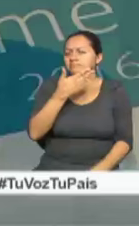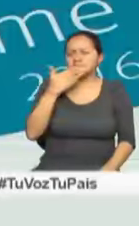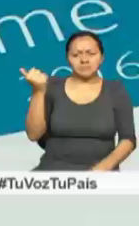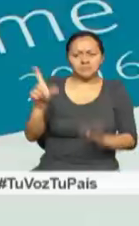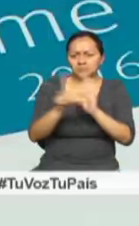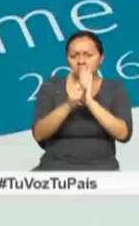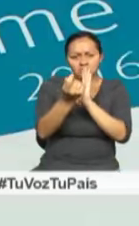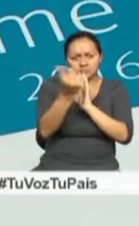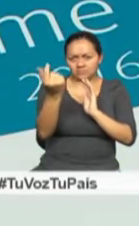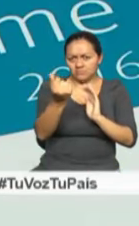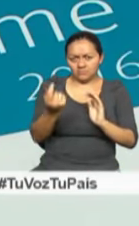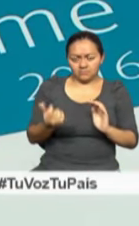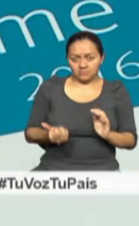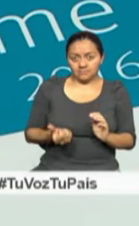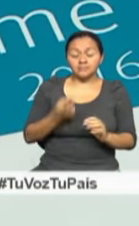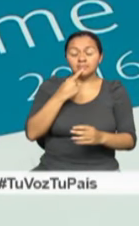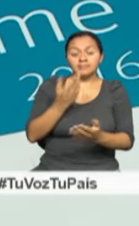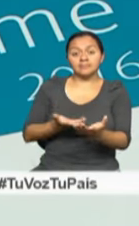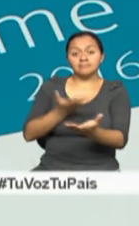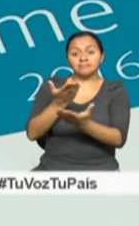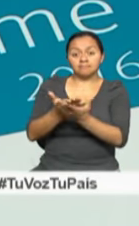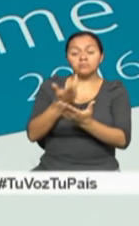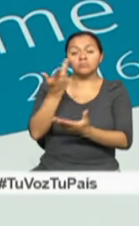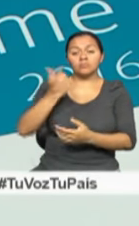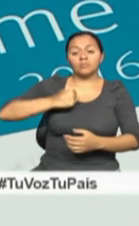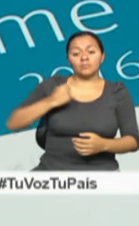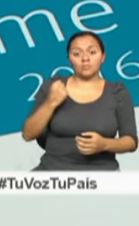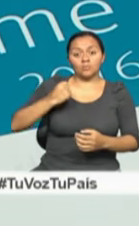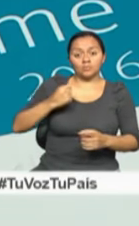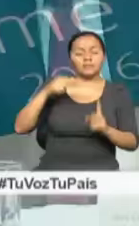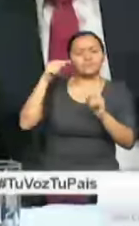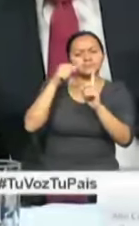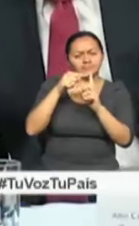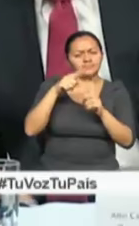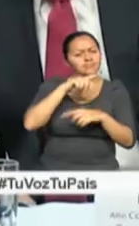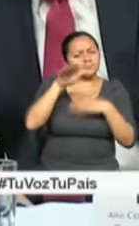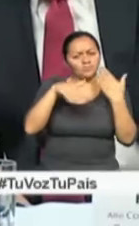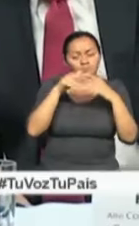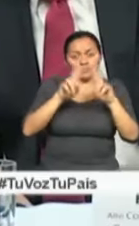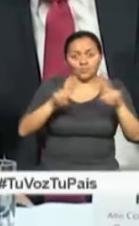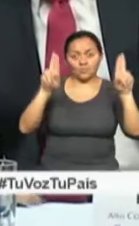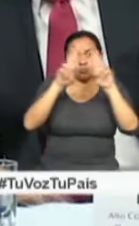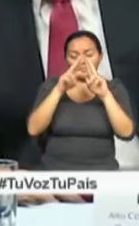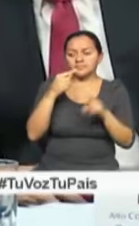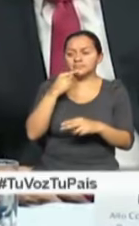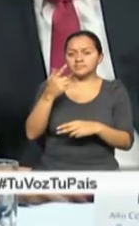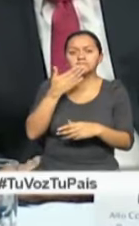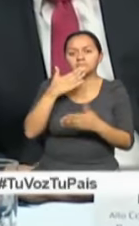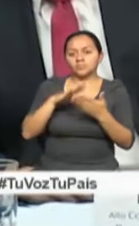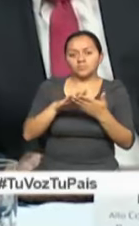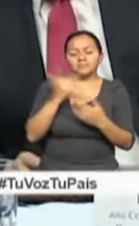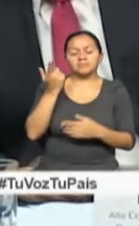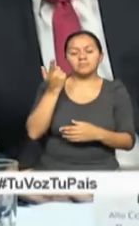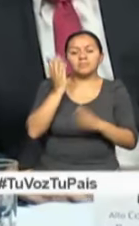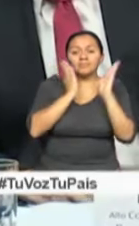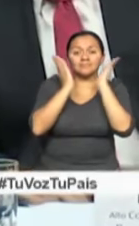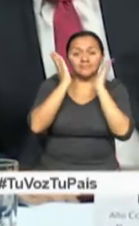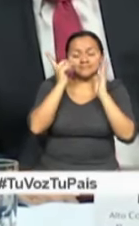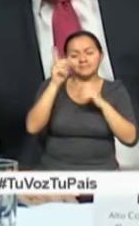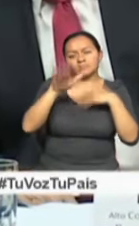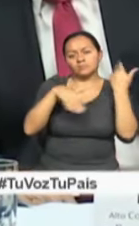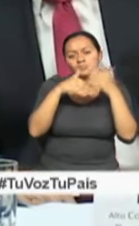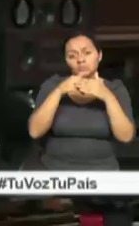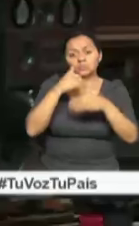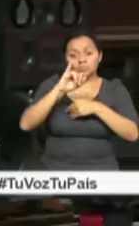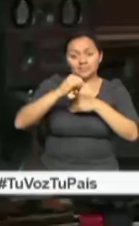leyes. Al presentar su informe anual en Bogotá, el organismo cuestionó las políticas antidrogas de países como Filipinas, donde el jueves avanzó